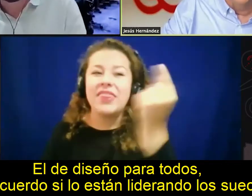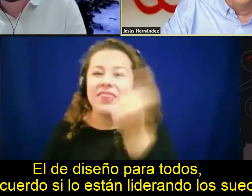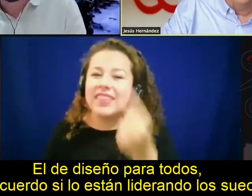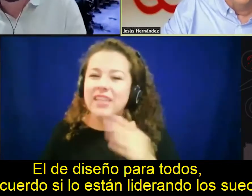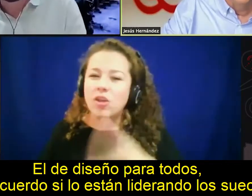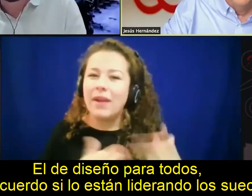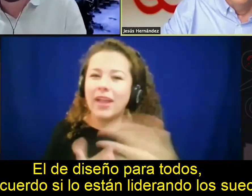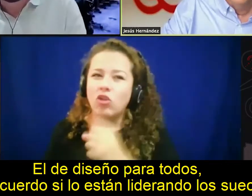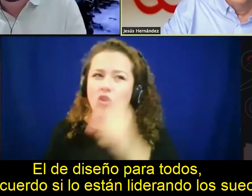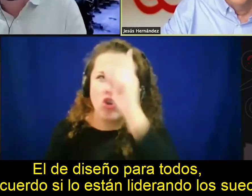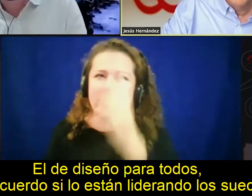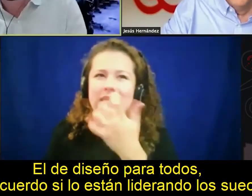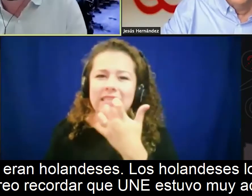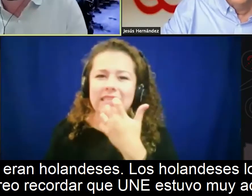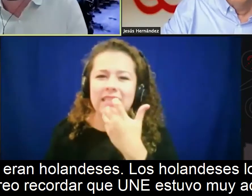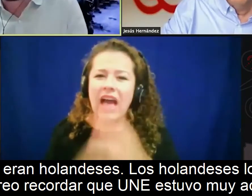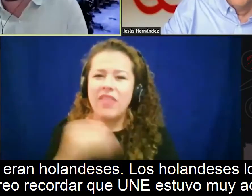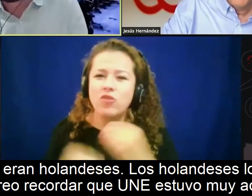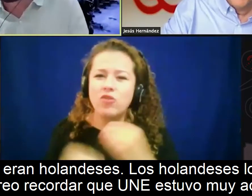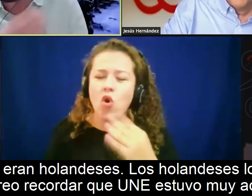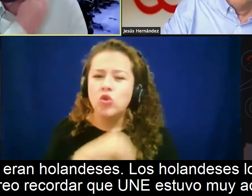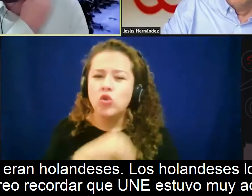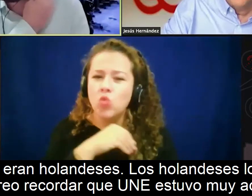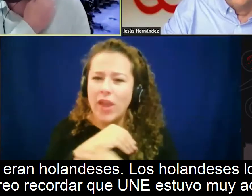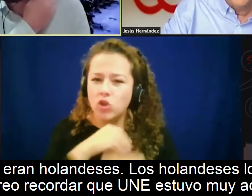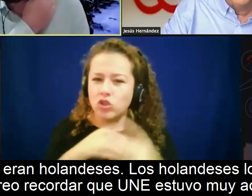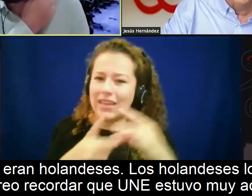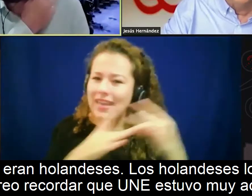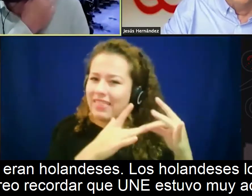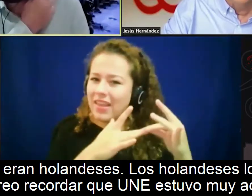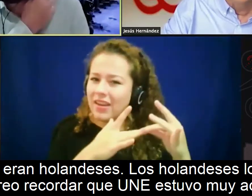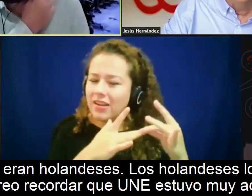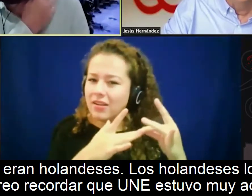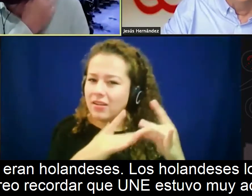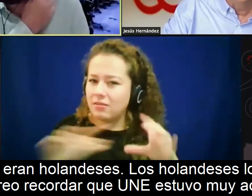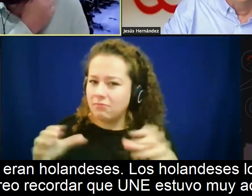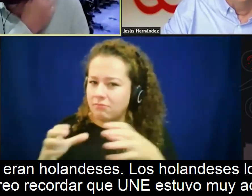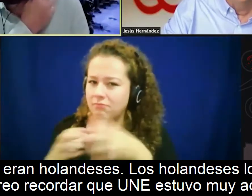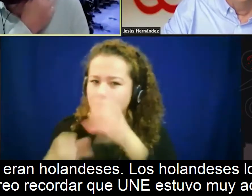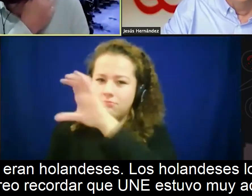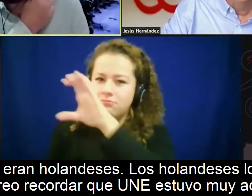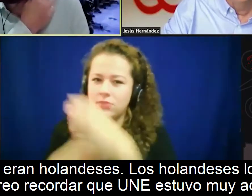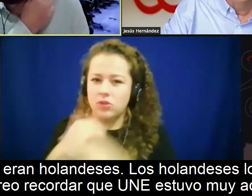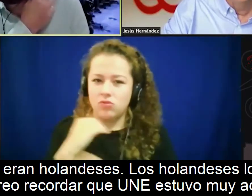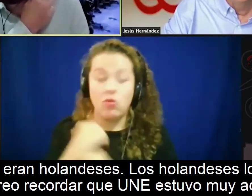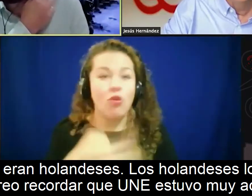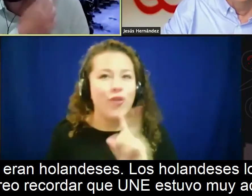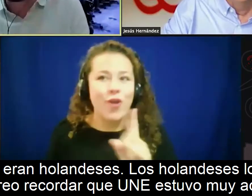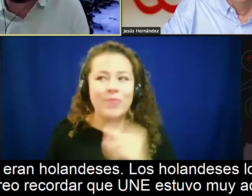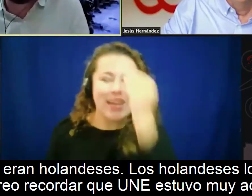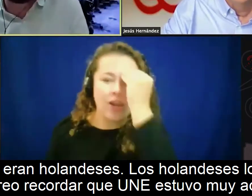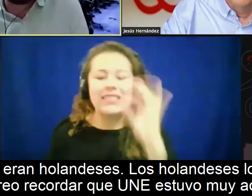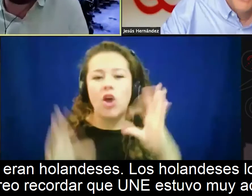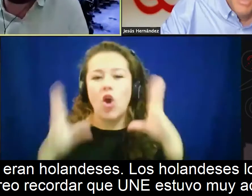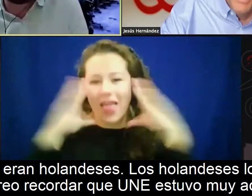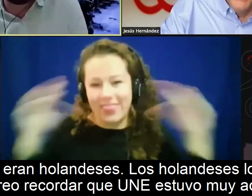liderando los suecos, pero bueno. No, lo lideraron Los holandeses. desde no, creo que eran